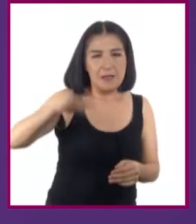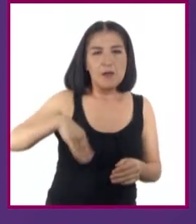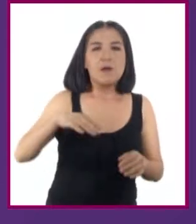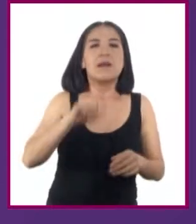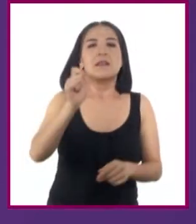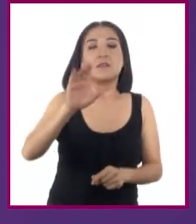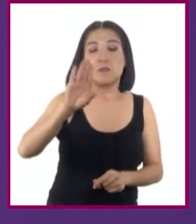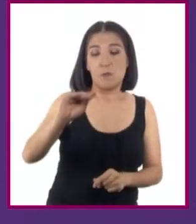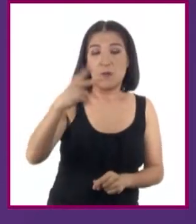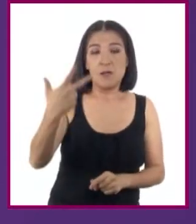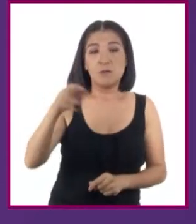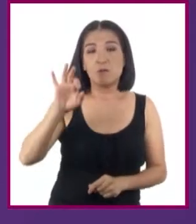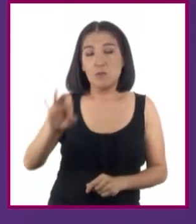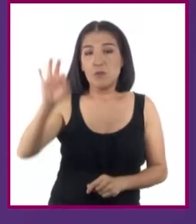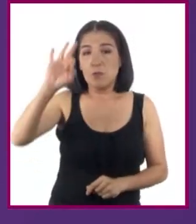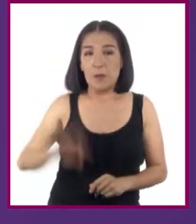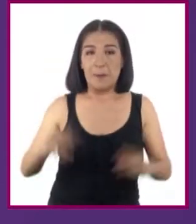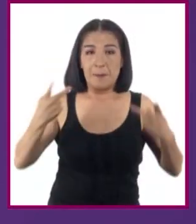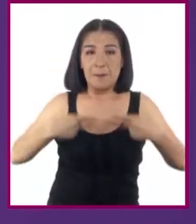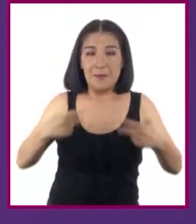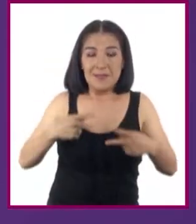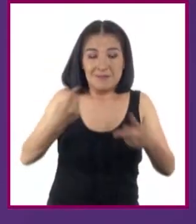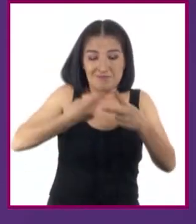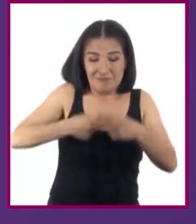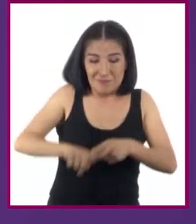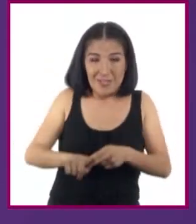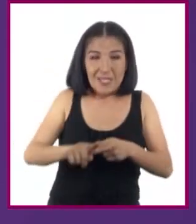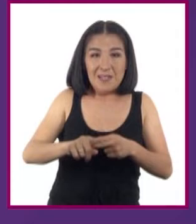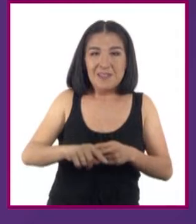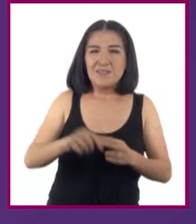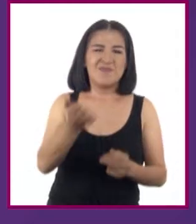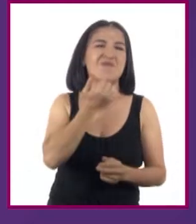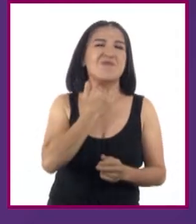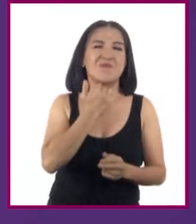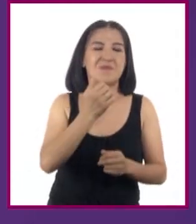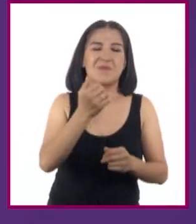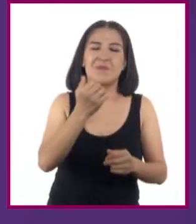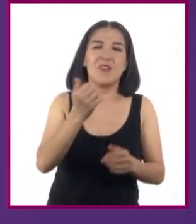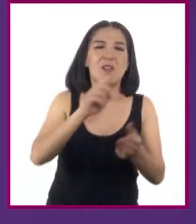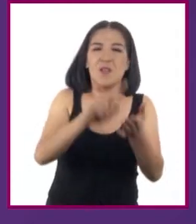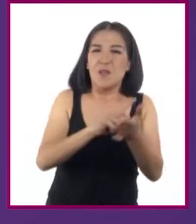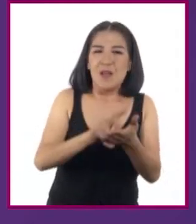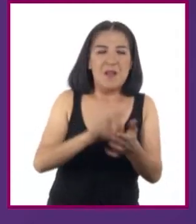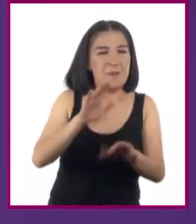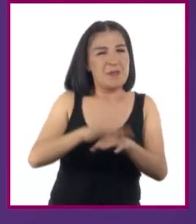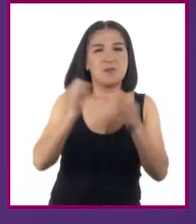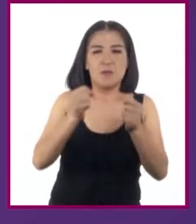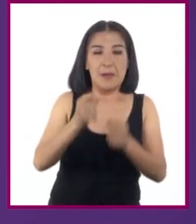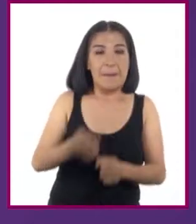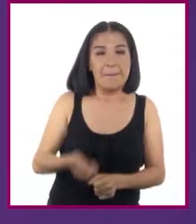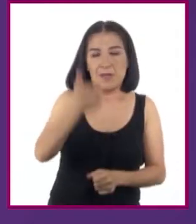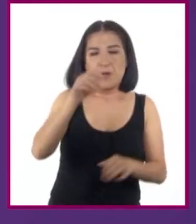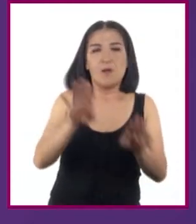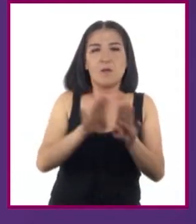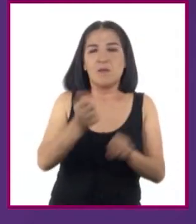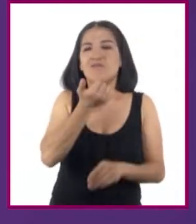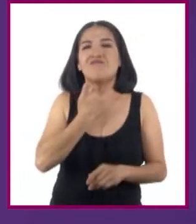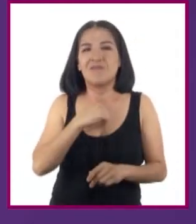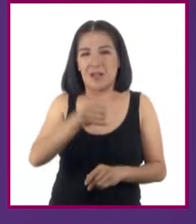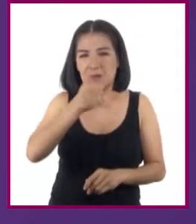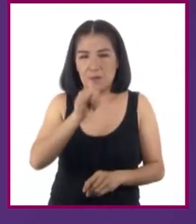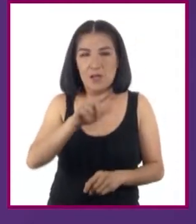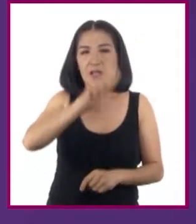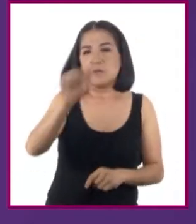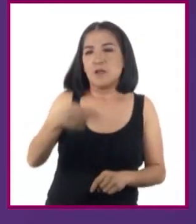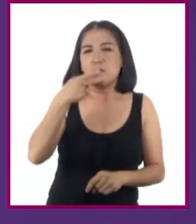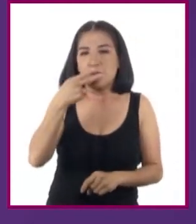el 98% de la gente que empezó a consumir drogas fuertes, primero empezó fumando, después consumiendo alcohol y